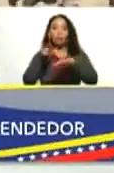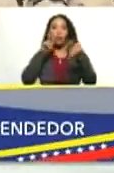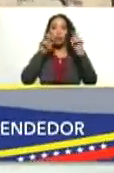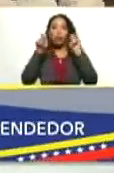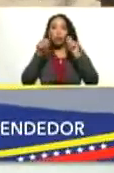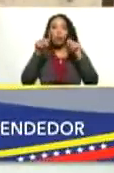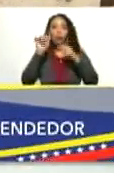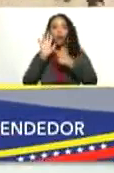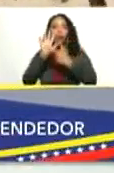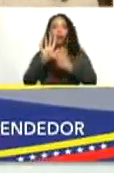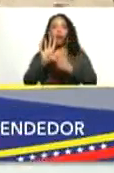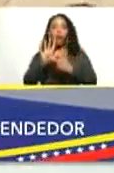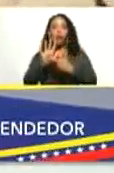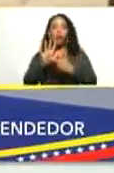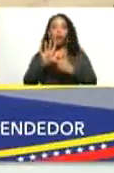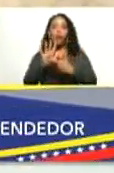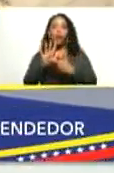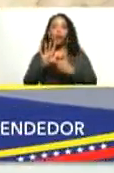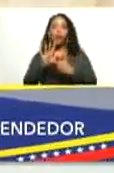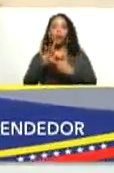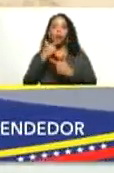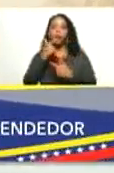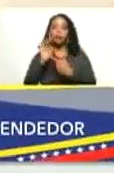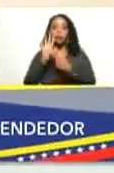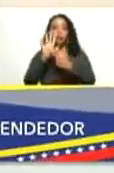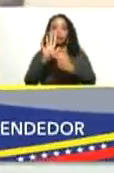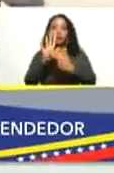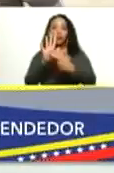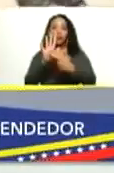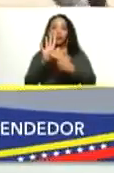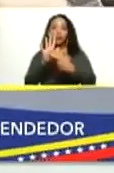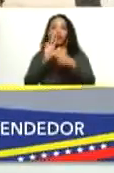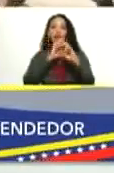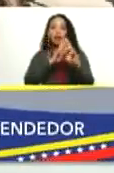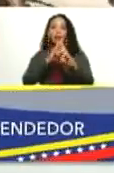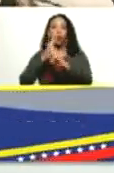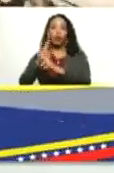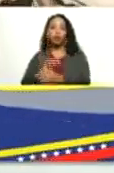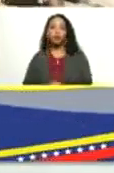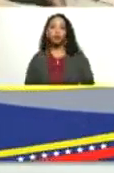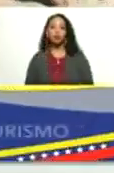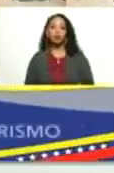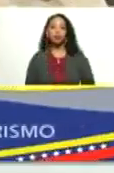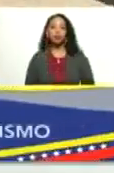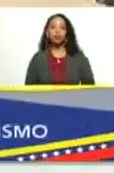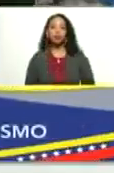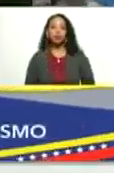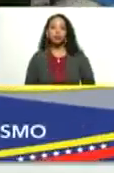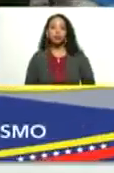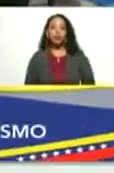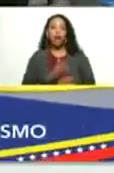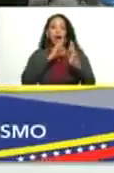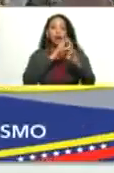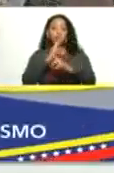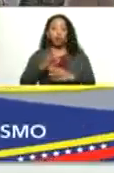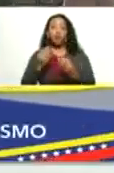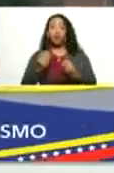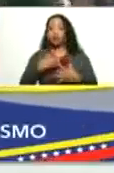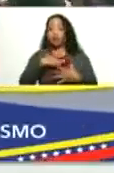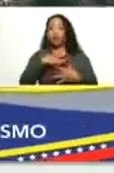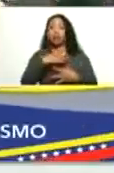que arrojó lo siguiente, o que arrojaron los siguientes resultados. Resultados bien interesantes, por cierto.